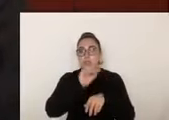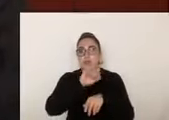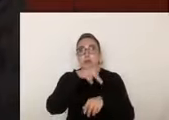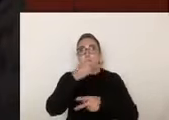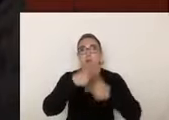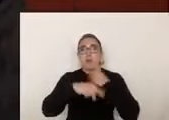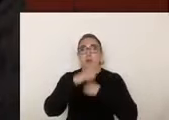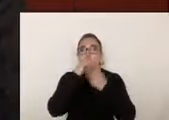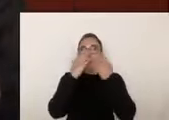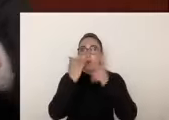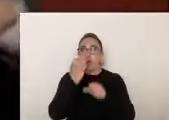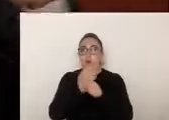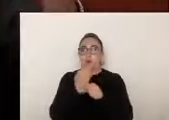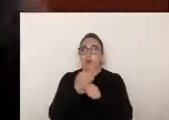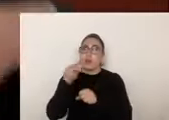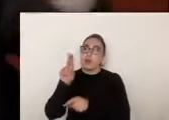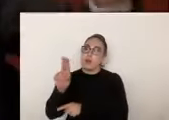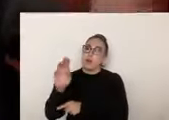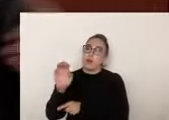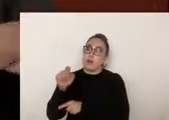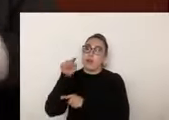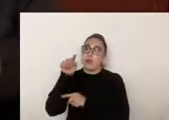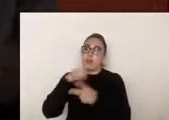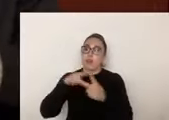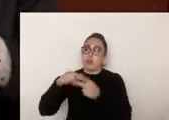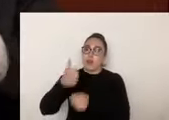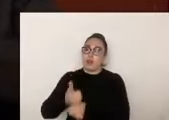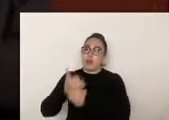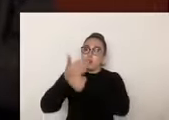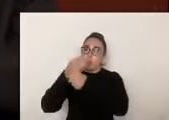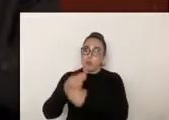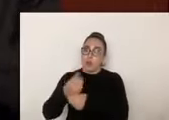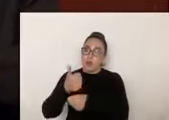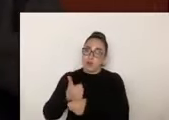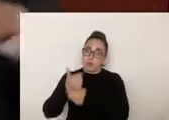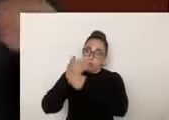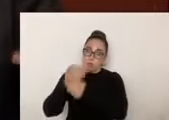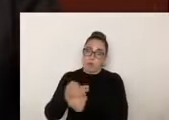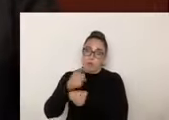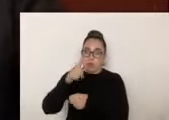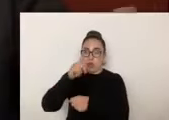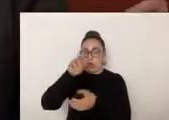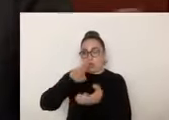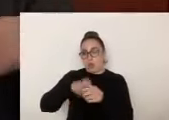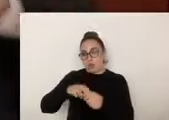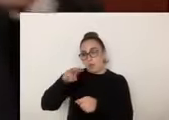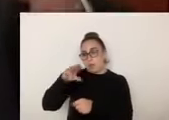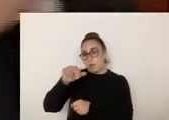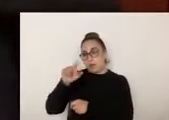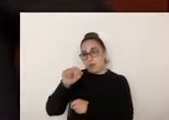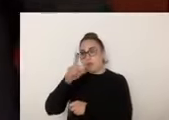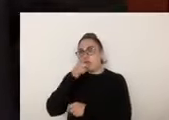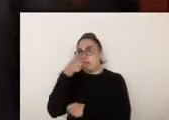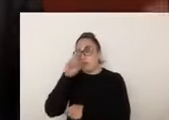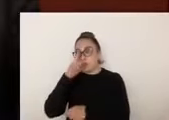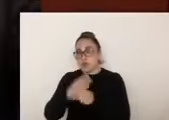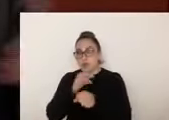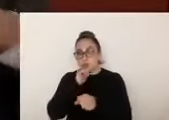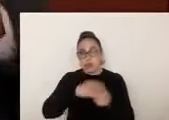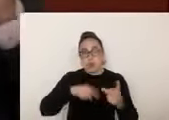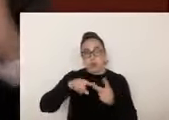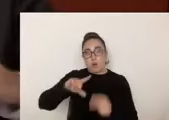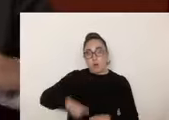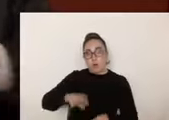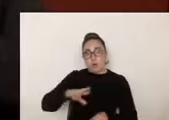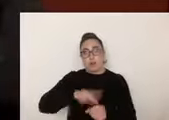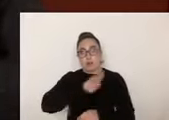abierto por la Unión Europea, el Ayuntamiento de Madrid dice que no es suyo, el Ayuntamiento colindante dice que tampoco es suyo, el Gobierno de España dice que por supuesto que no es suyo